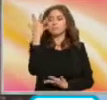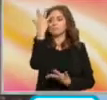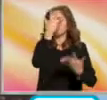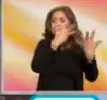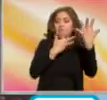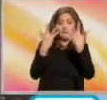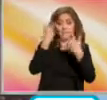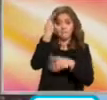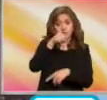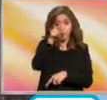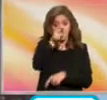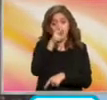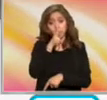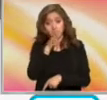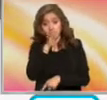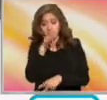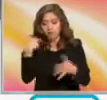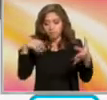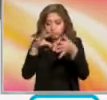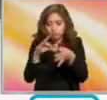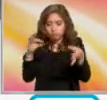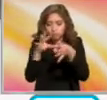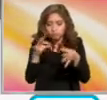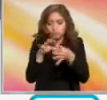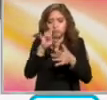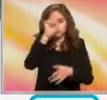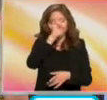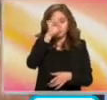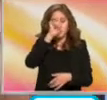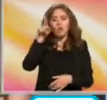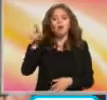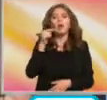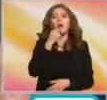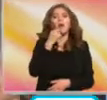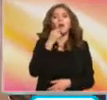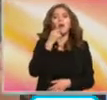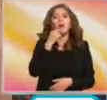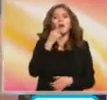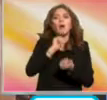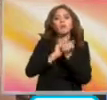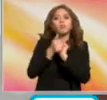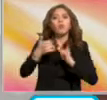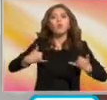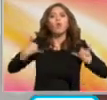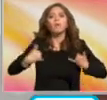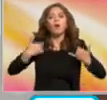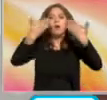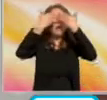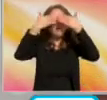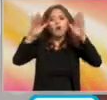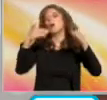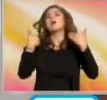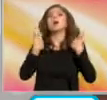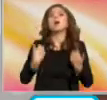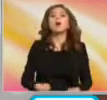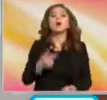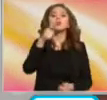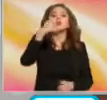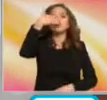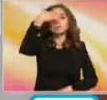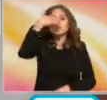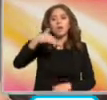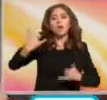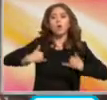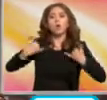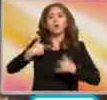si hubo educación sexual, este despertar va a venir de una manera mucho más libre y quizá más informada y responsable. Claro. Porque